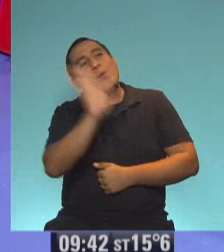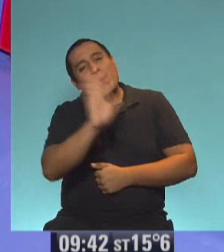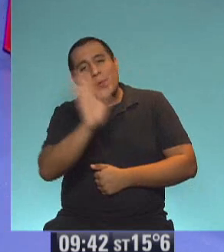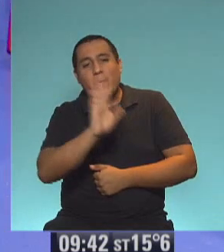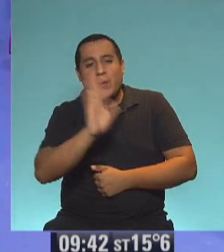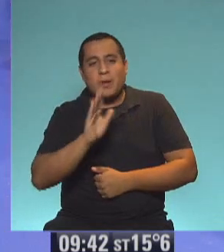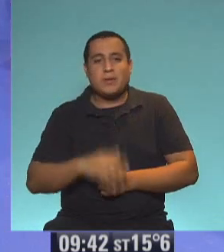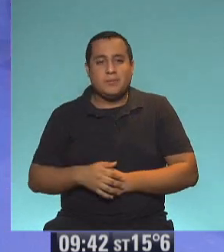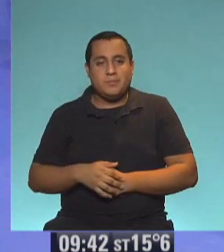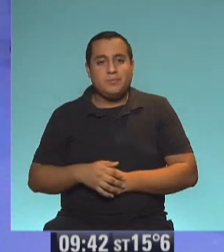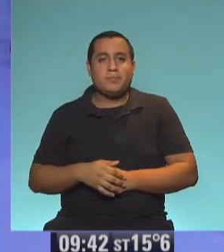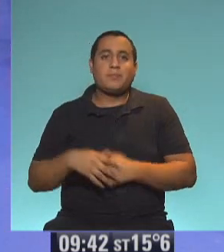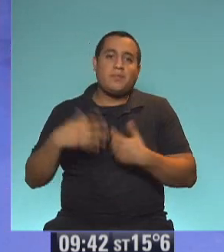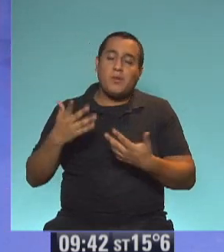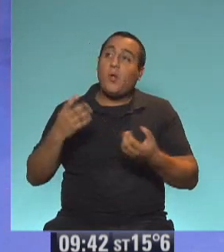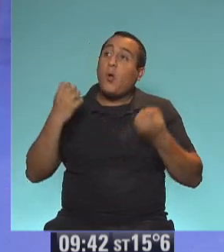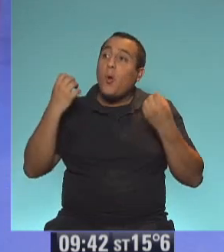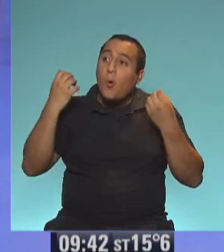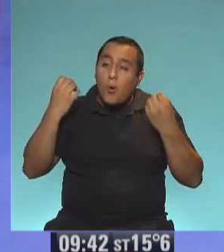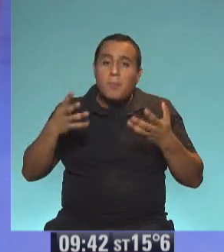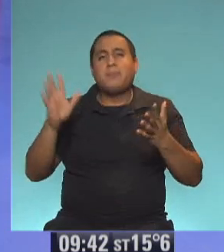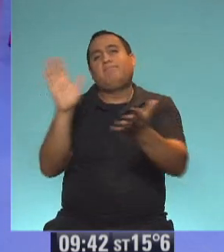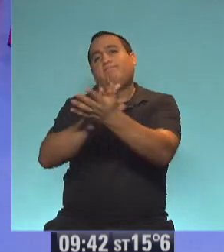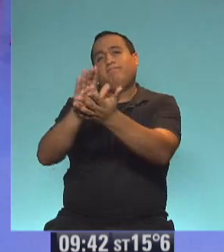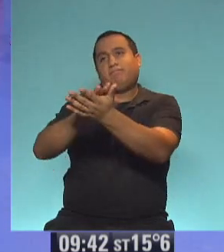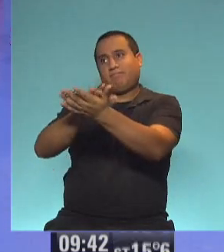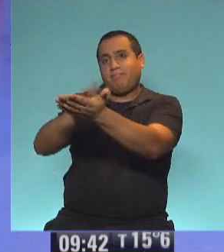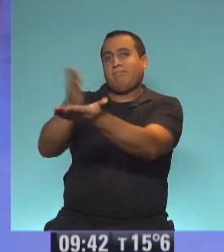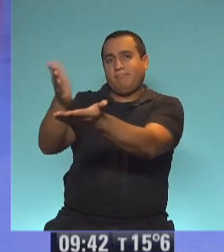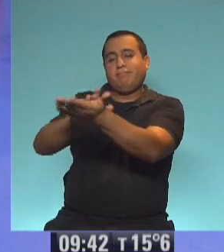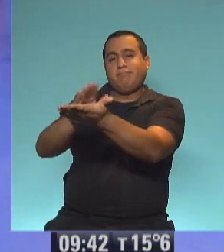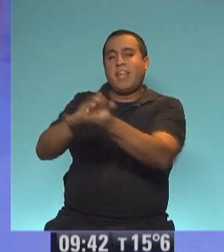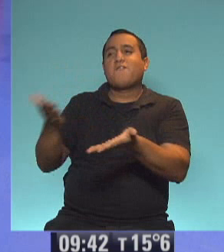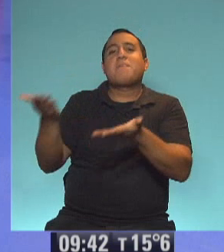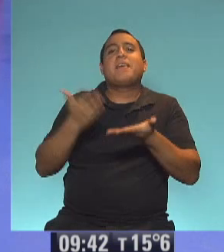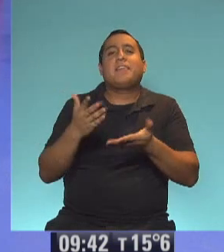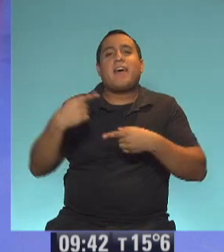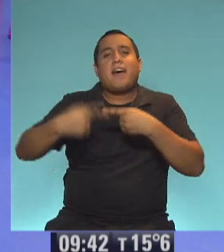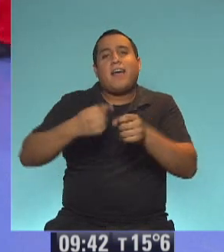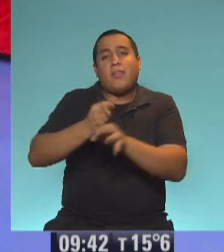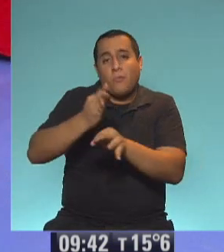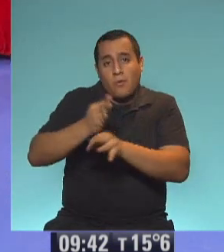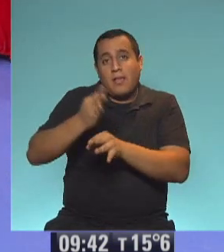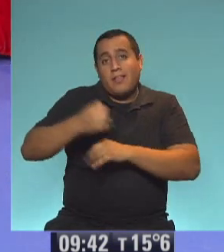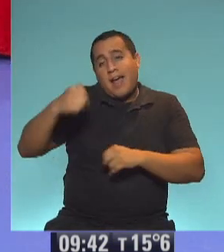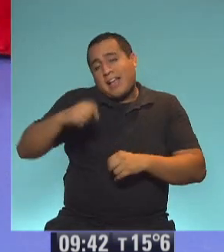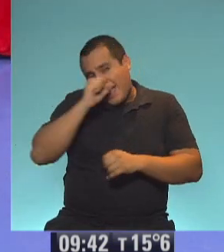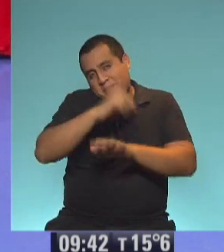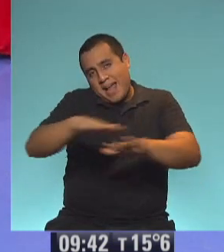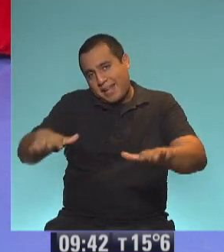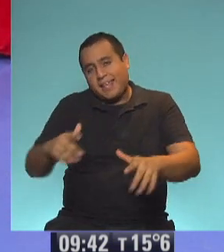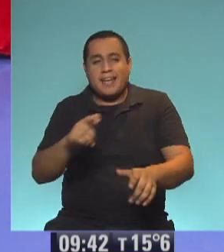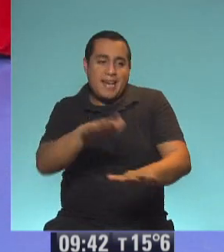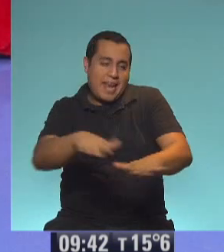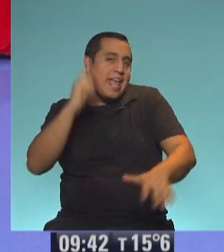Hola. ¿Cómo están? Le damos un aplauso. Un aplauso. Bienvenida. A Seguimos Educando. Estamos acá en Inicial para los chicos de